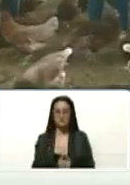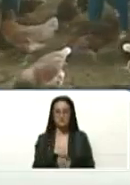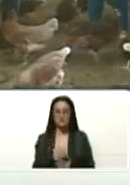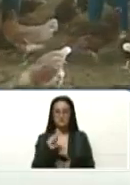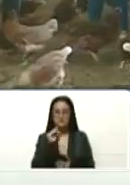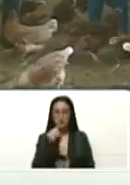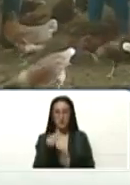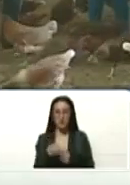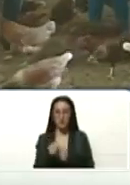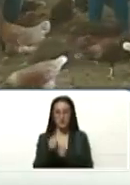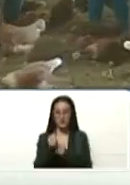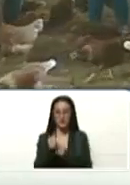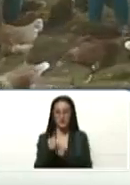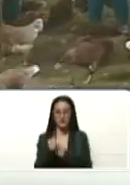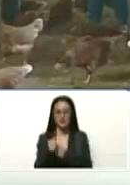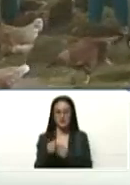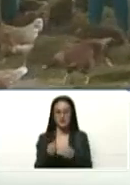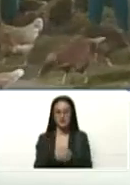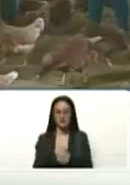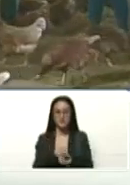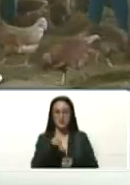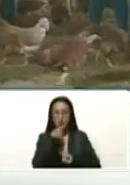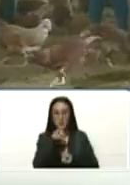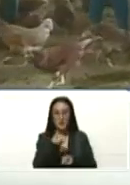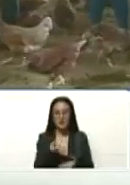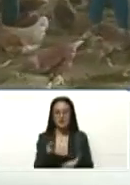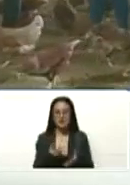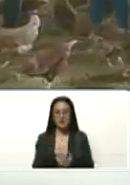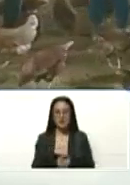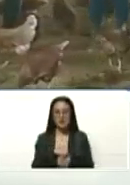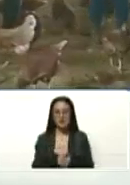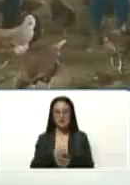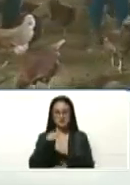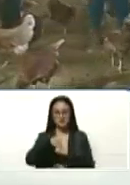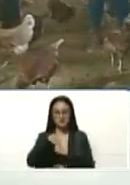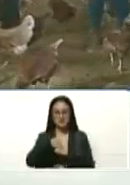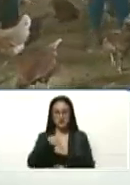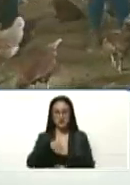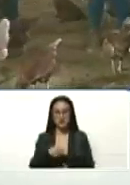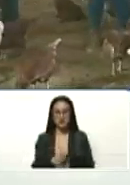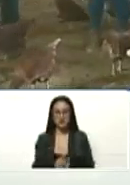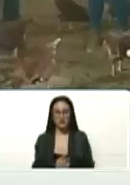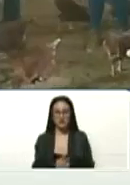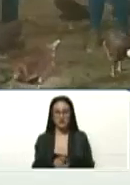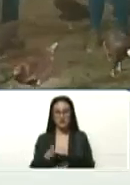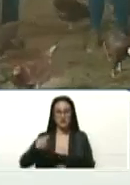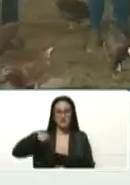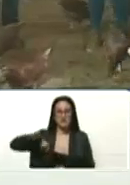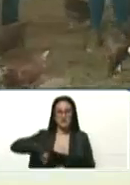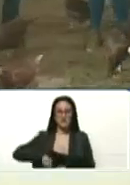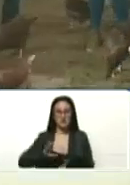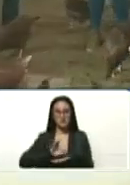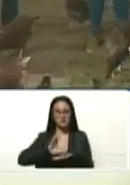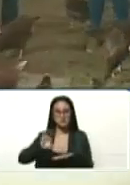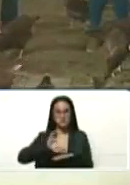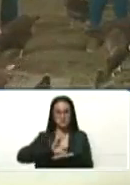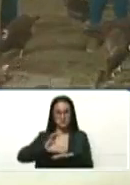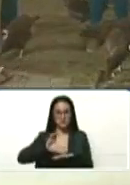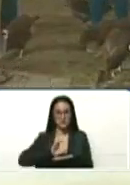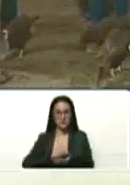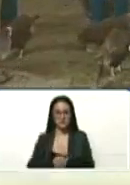líder le comentara lo que me estaba comentando ahorita. La inversión y el financiamiento que hay que